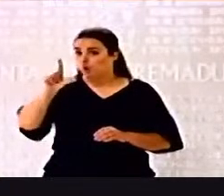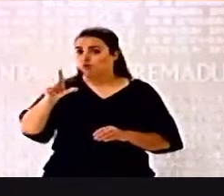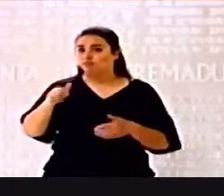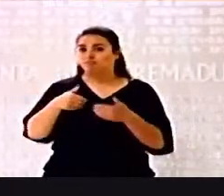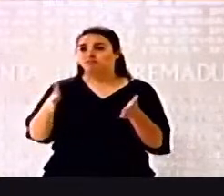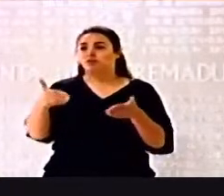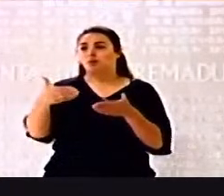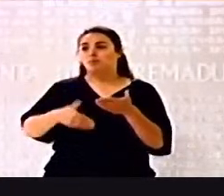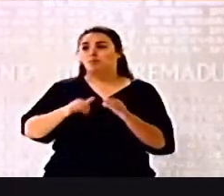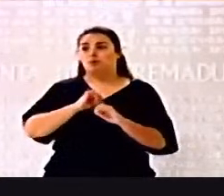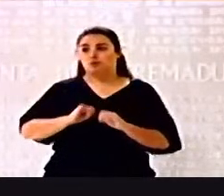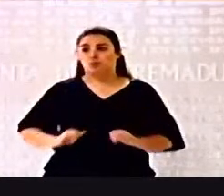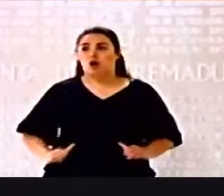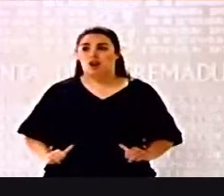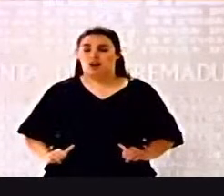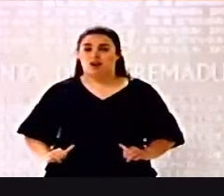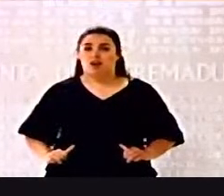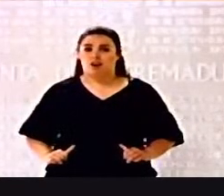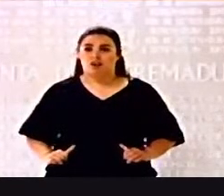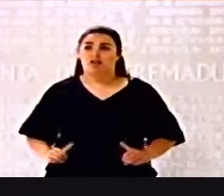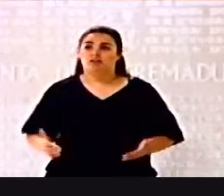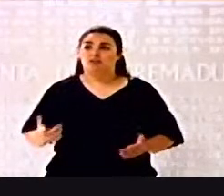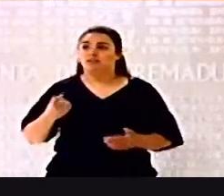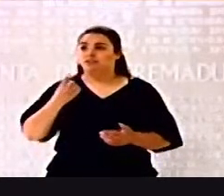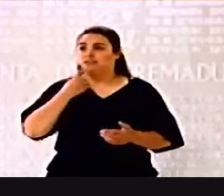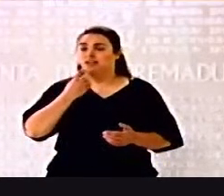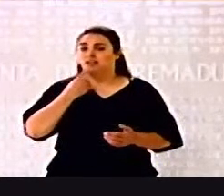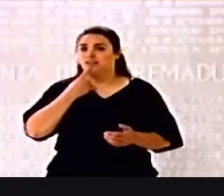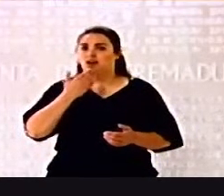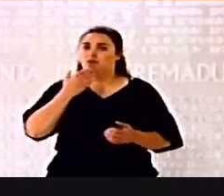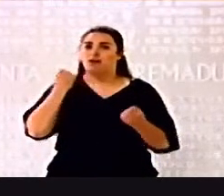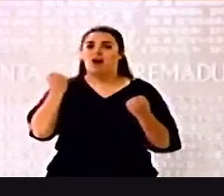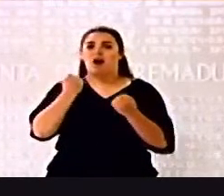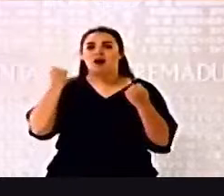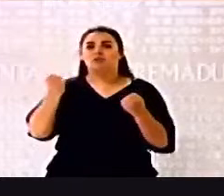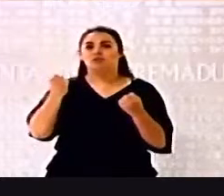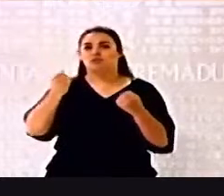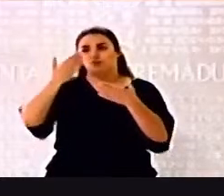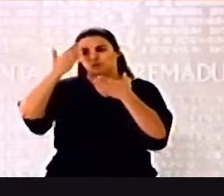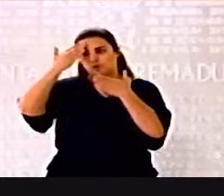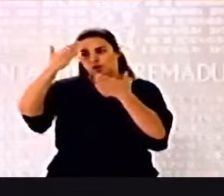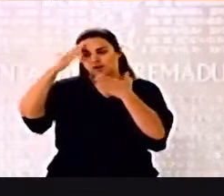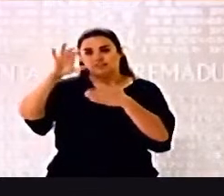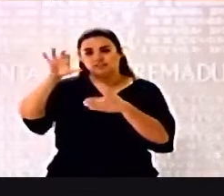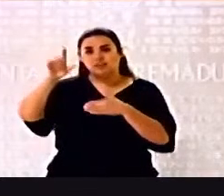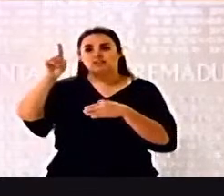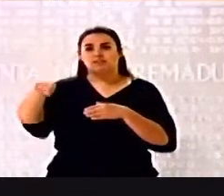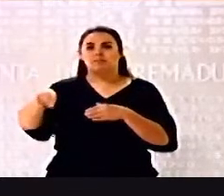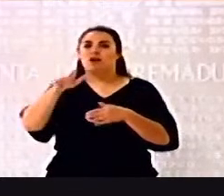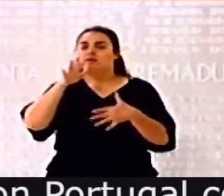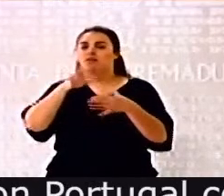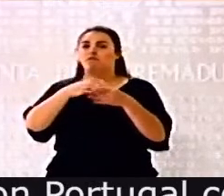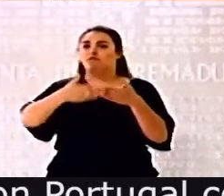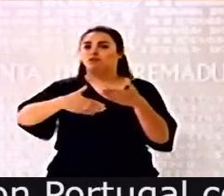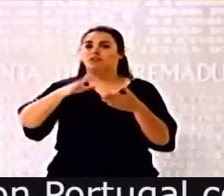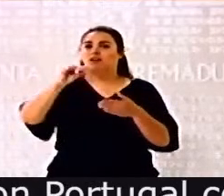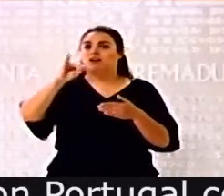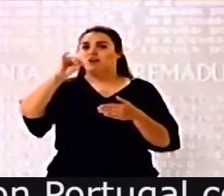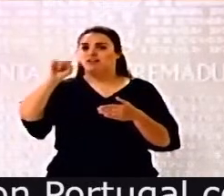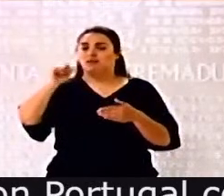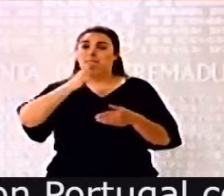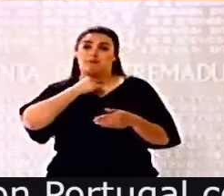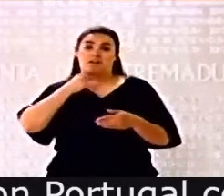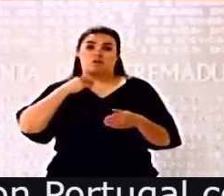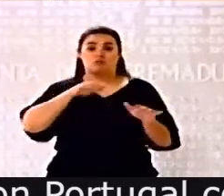Portugal. Se dice que va a haber un acto simbólico con honores de Estado y que va a tener lugar en la frontera de Calla, en Badajoz, a